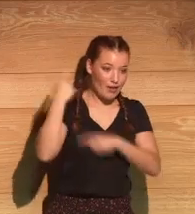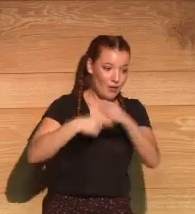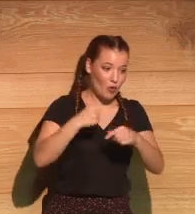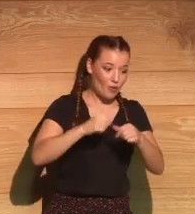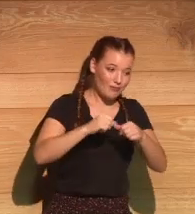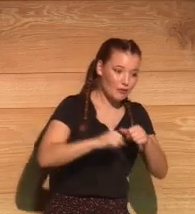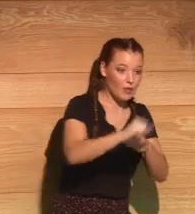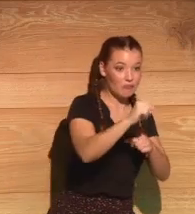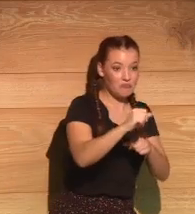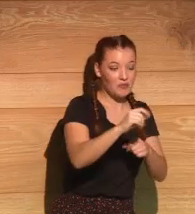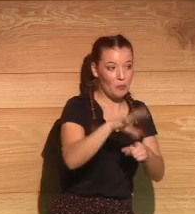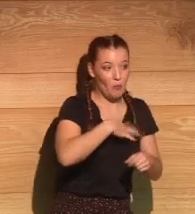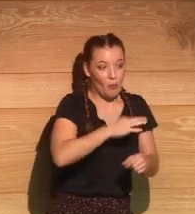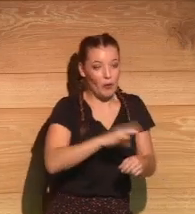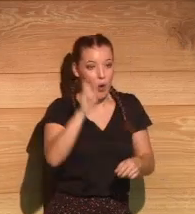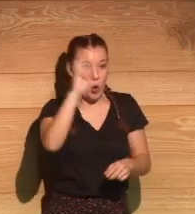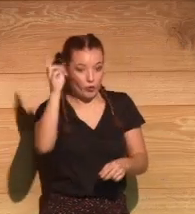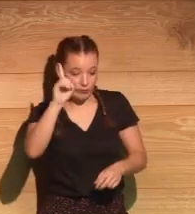formas de cultura material,